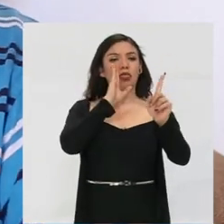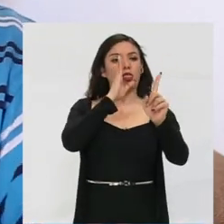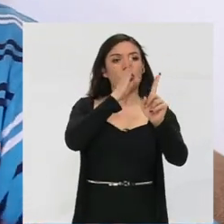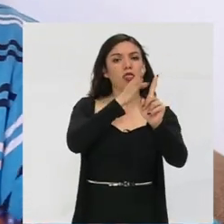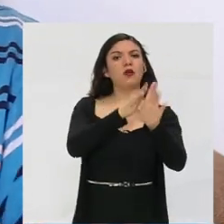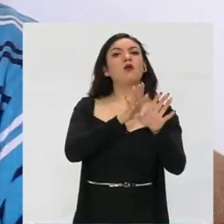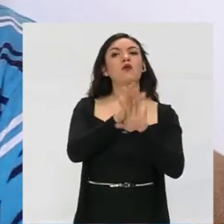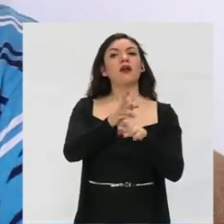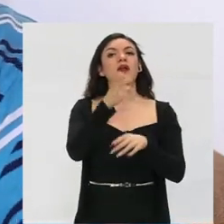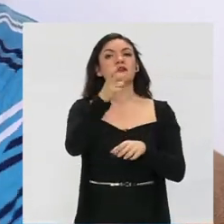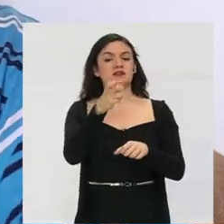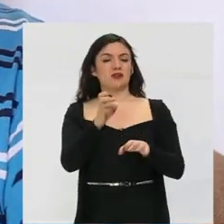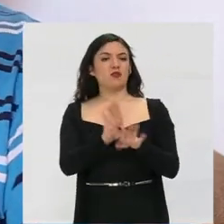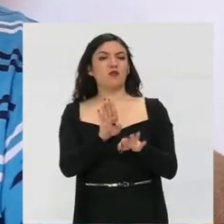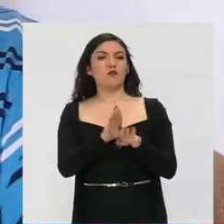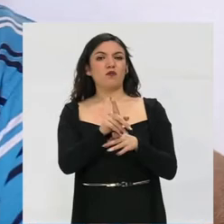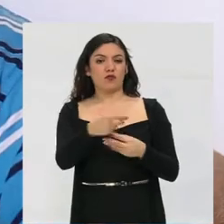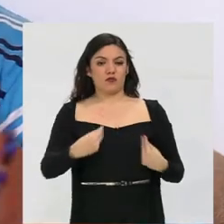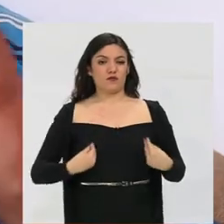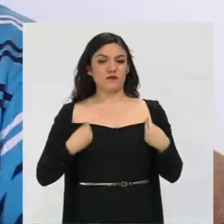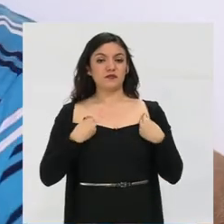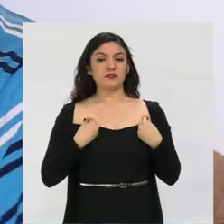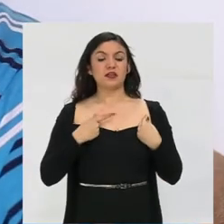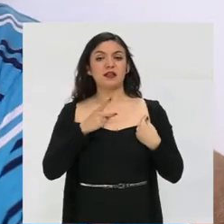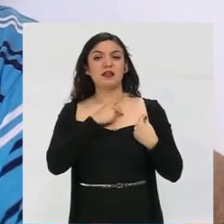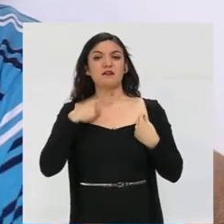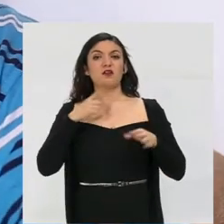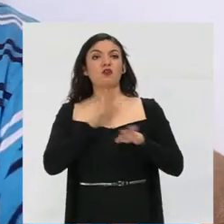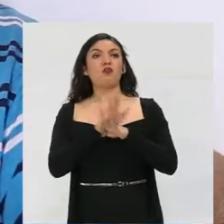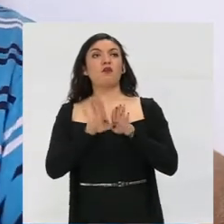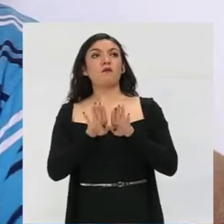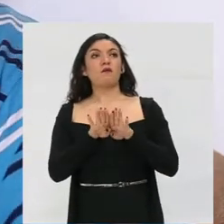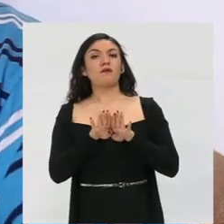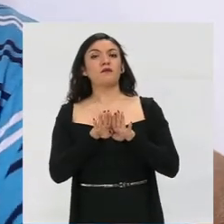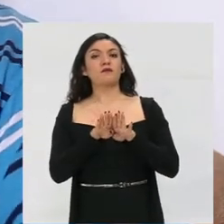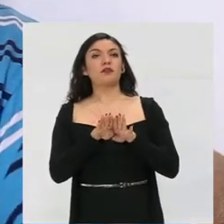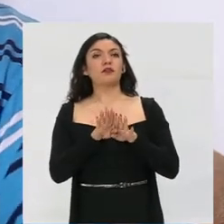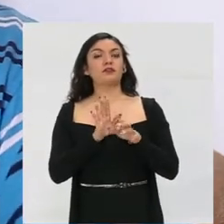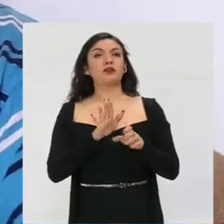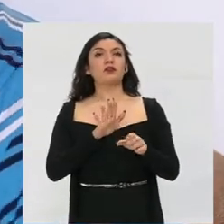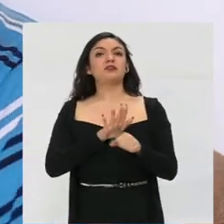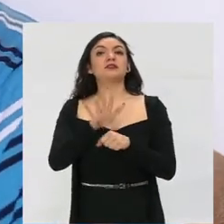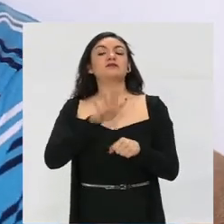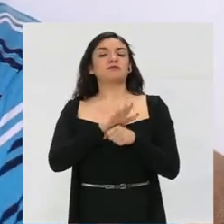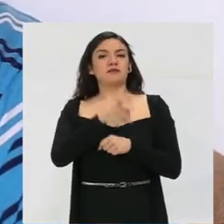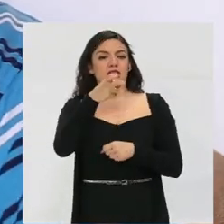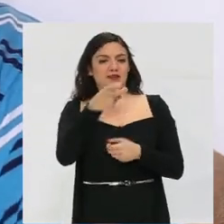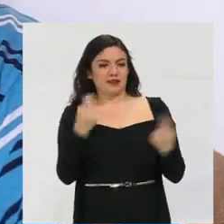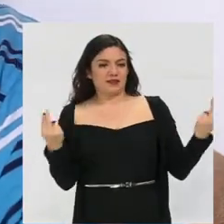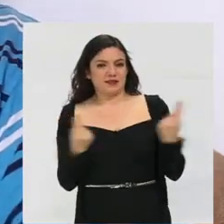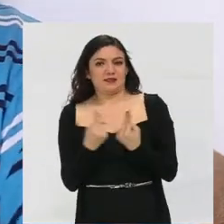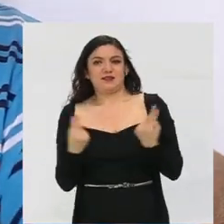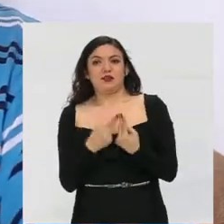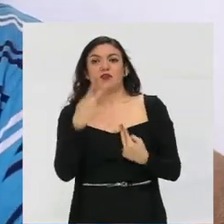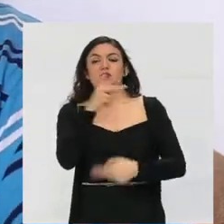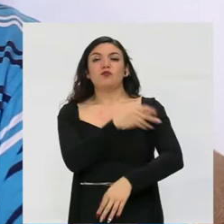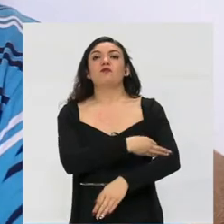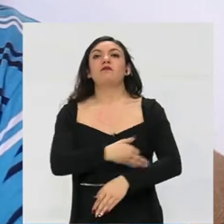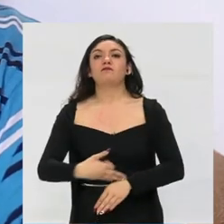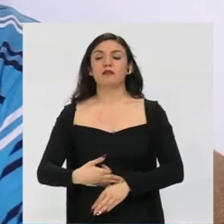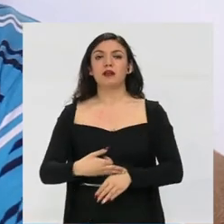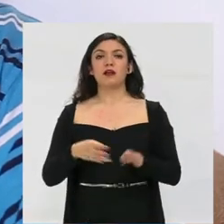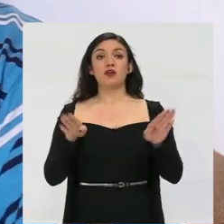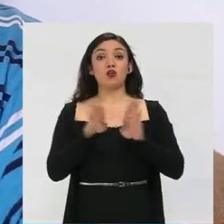te enfocas en esa carencia que tú viviste y tratas de satisfacer esas necesidades. En